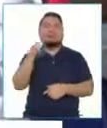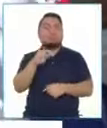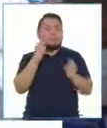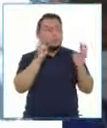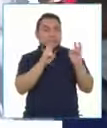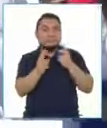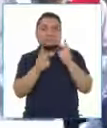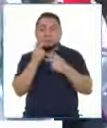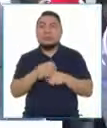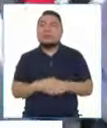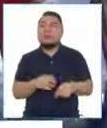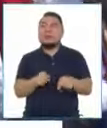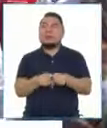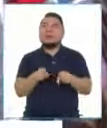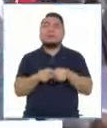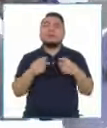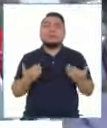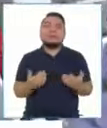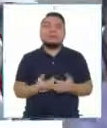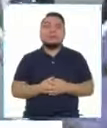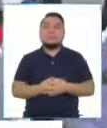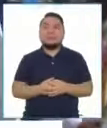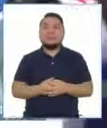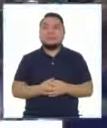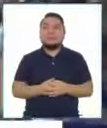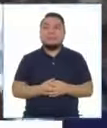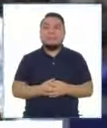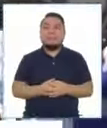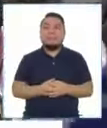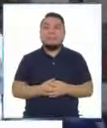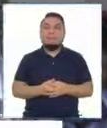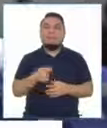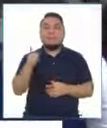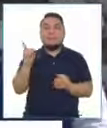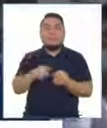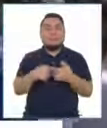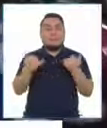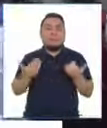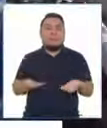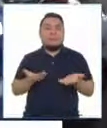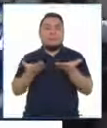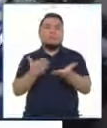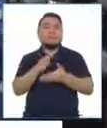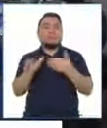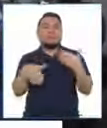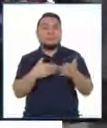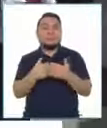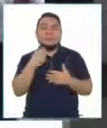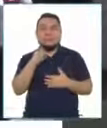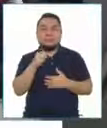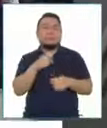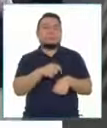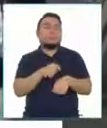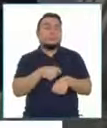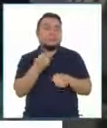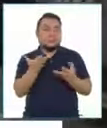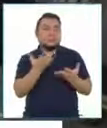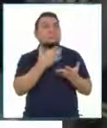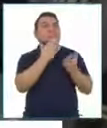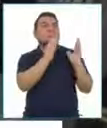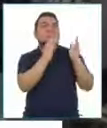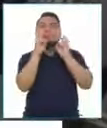inspecciones es que se cumpla con las fechas de entrega, que se cumpla con los plazos. Forma parte